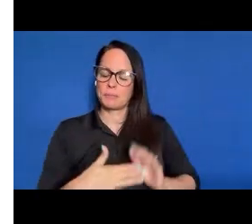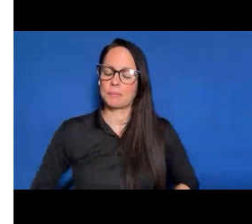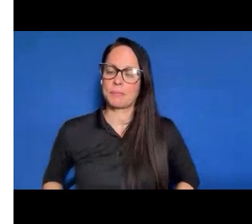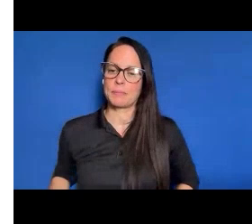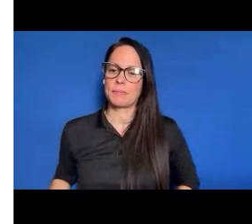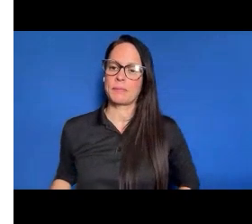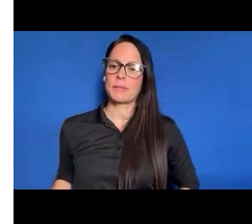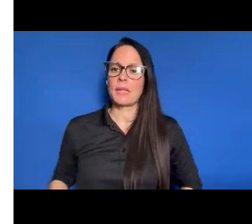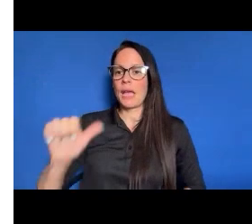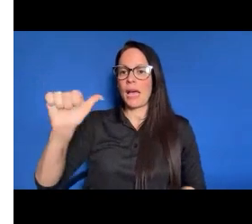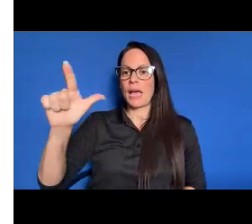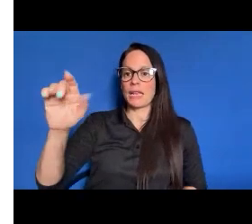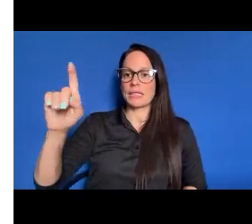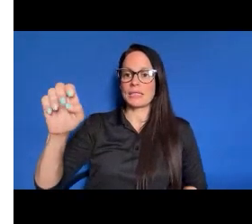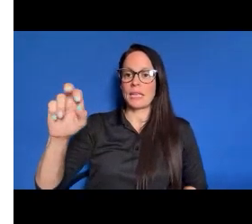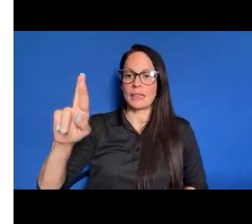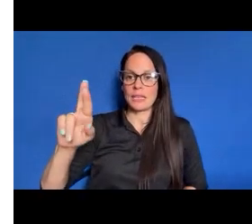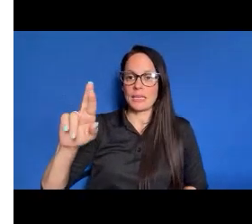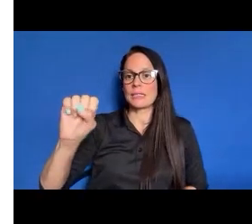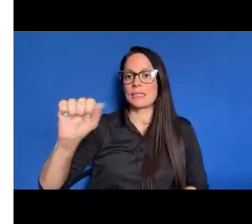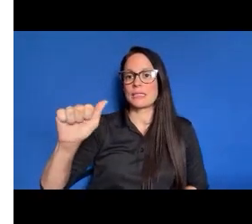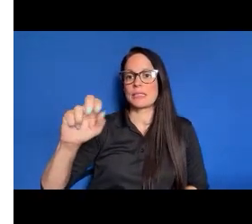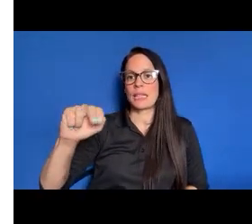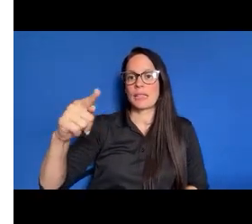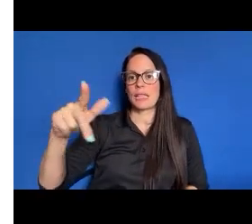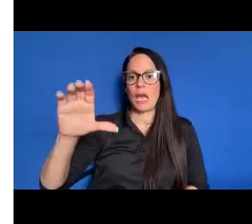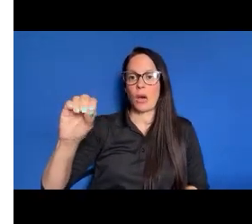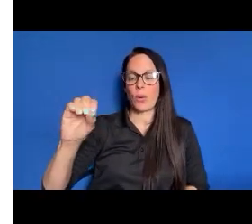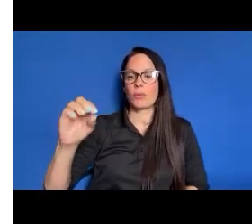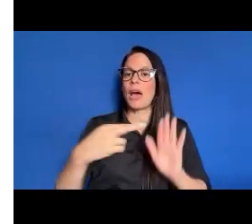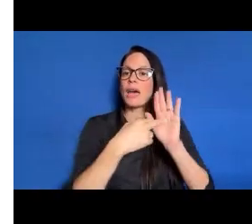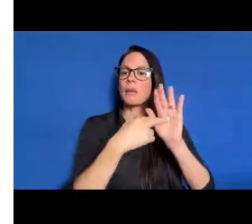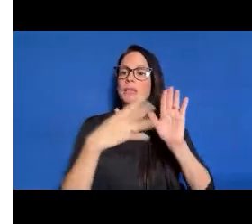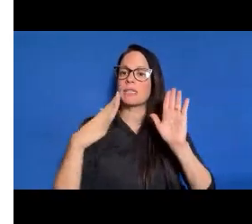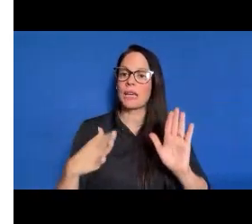Alexander Santiago, o su representante.